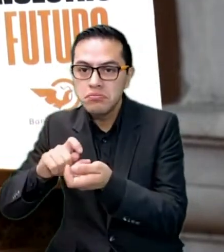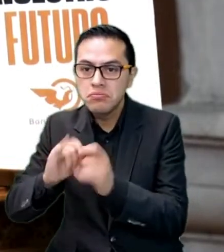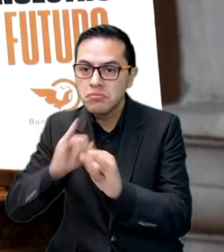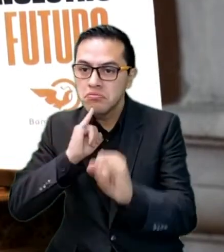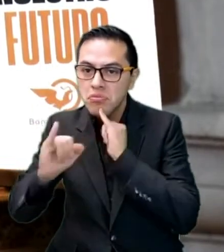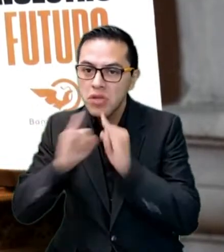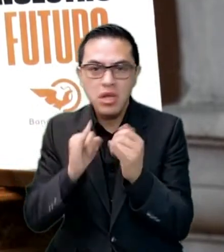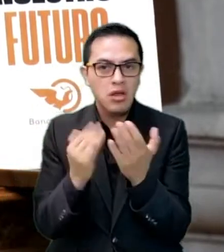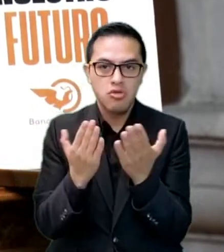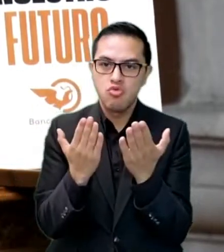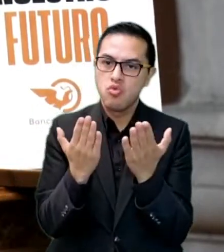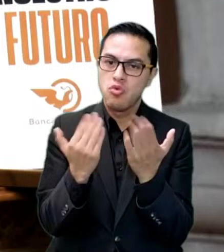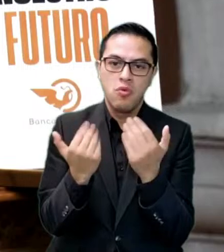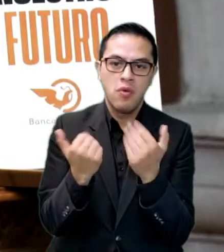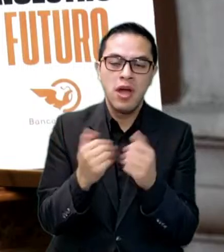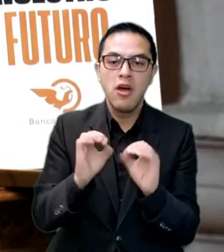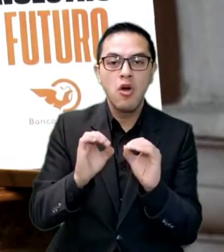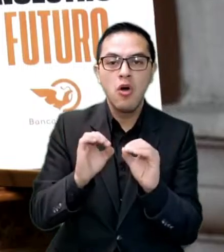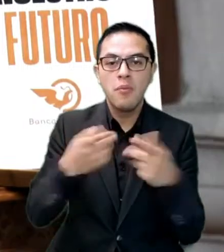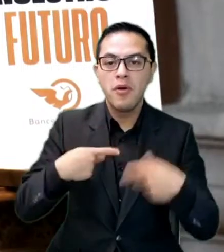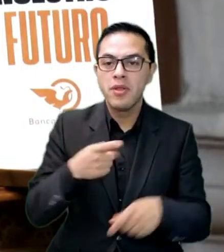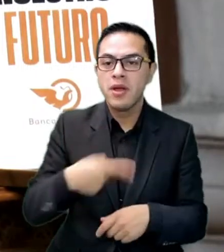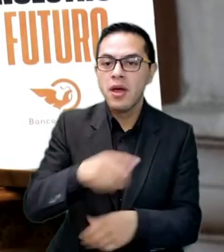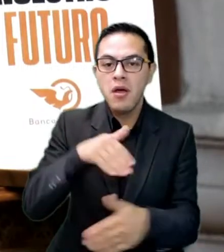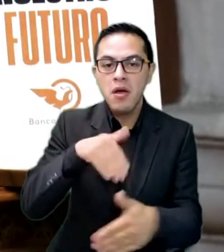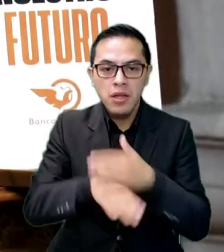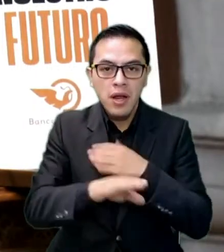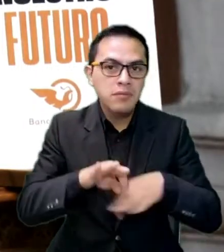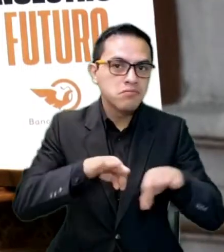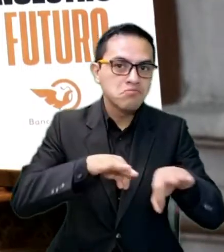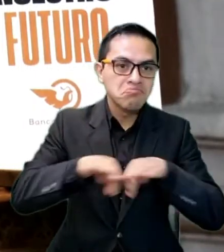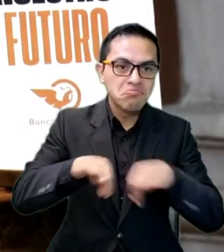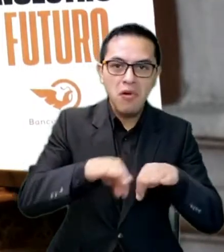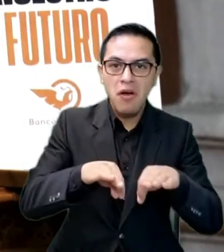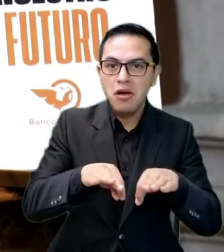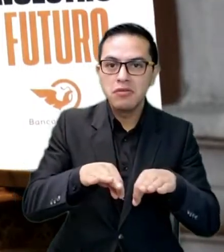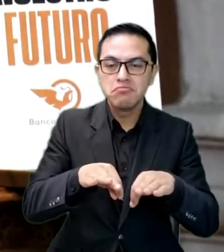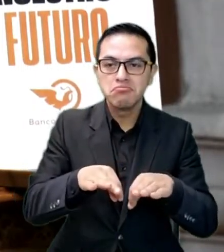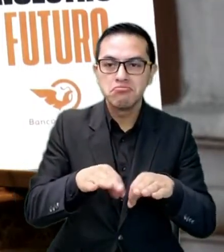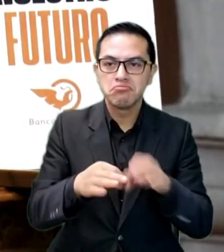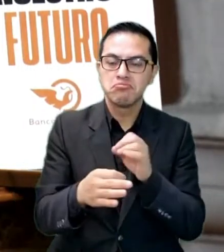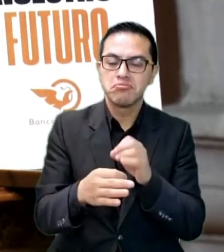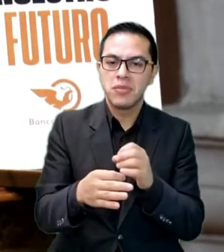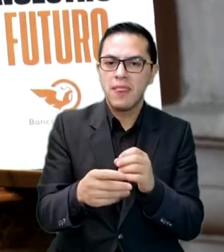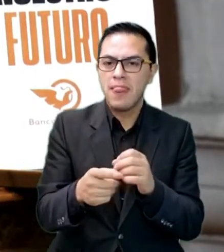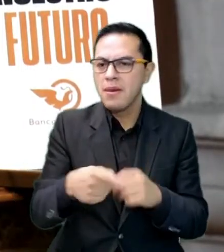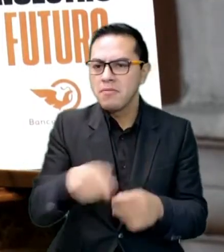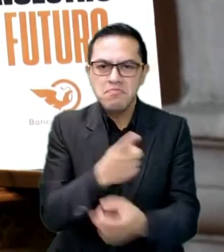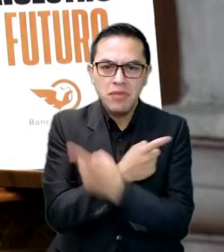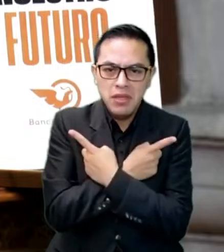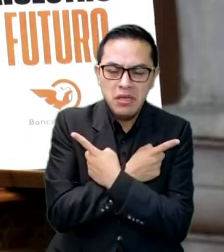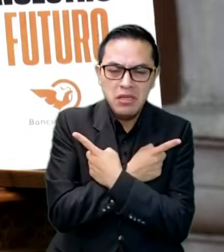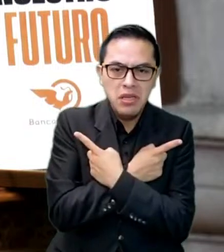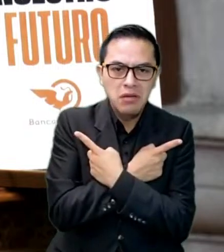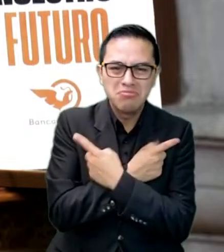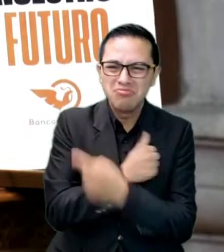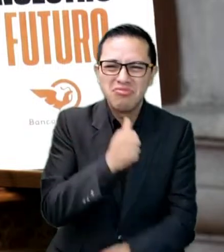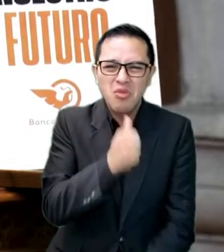tuvieron oportunidades laborales dignas y que en su desesperación cometieron algún tipo de